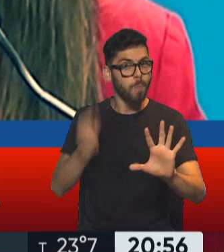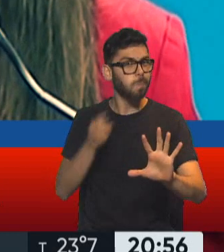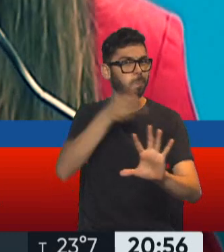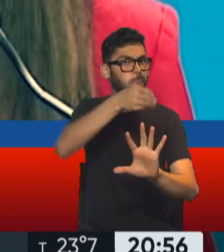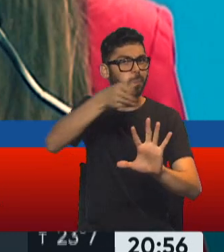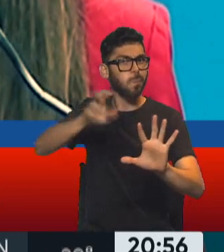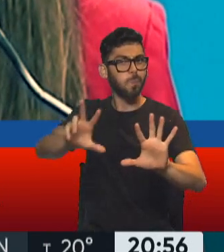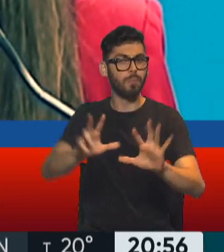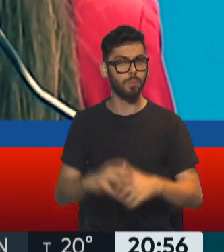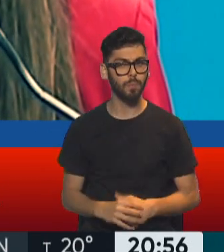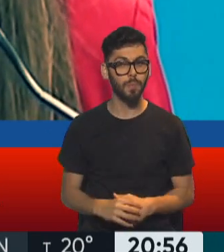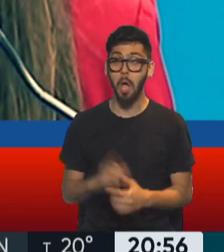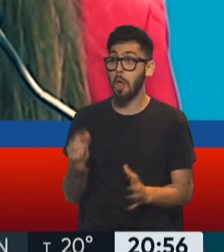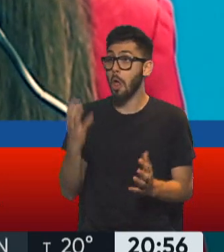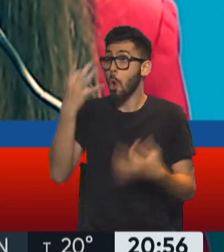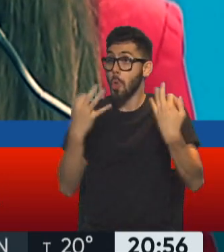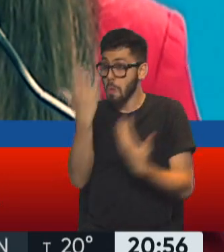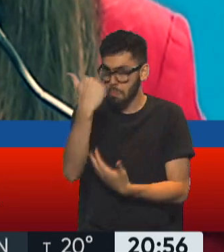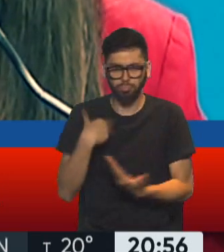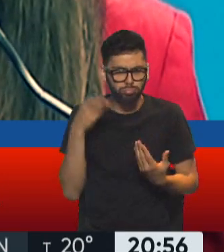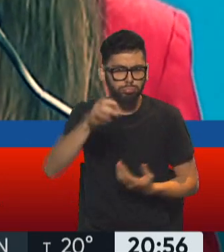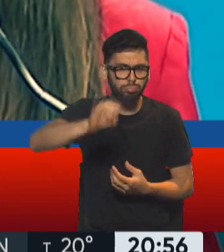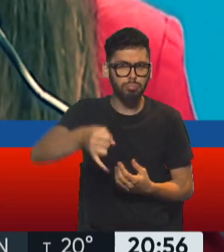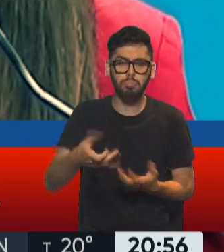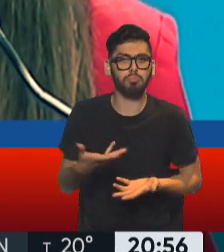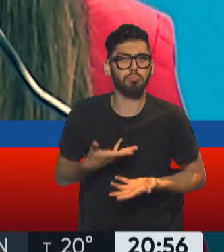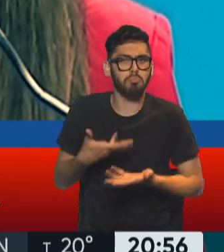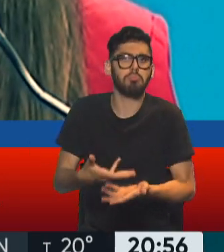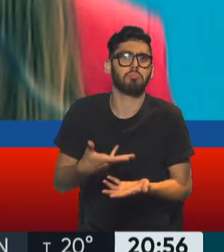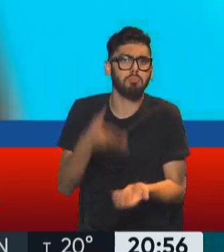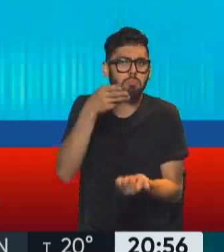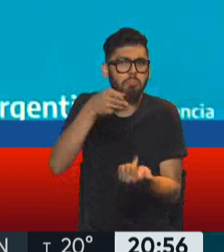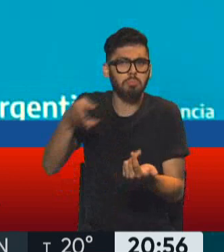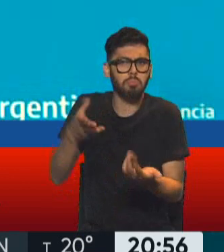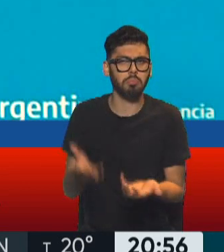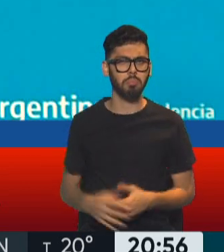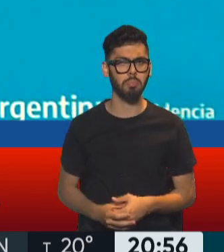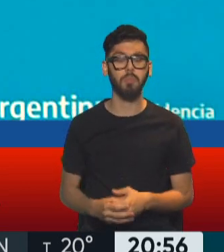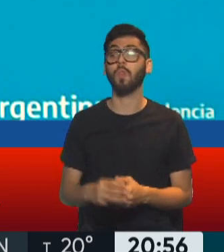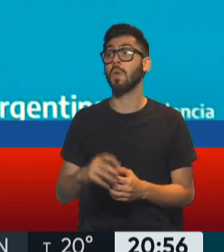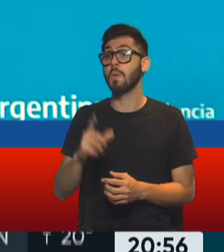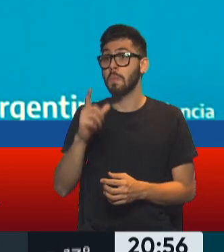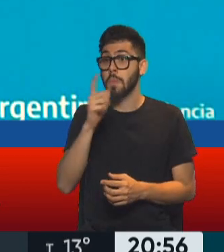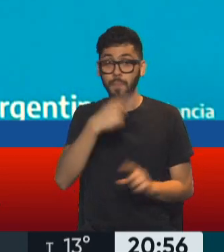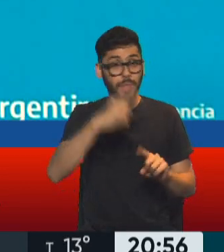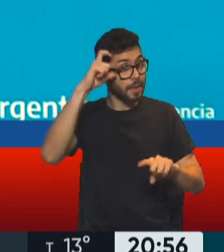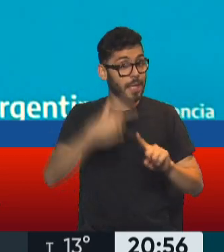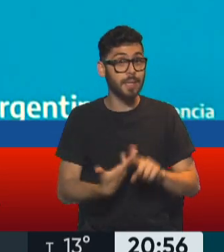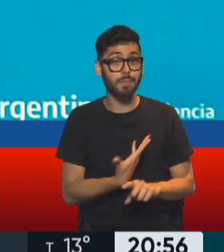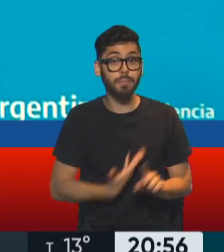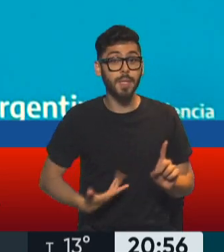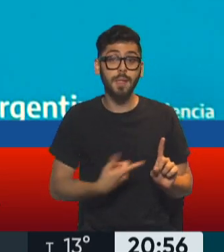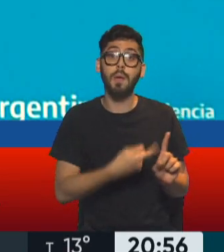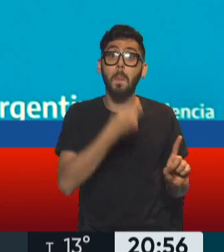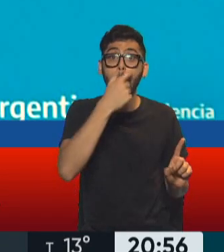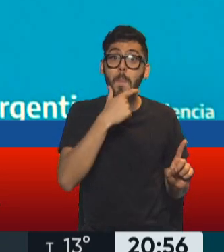Nunca dejó de estar a disposición de la justicia, nunca dejó de presentarse a ninguna de las indagatorias. Nos parece que la actitud del expresidente